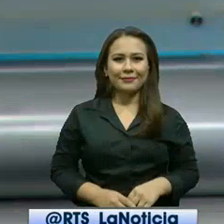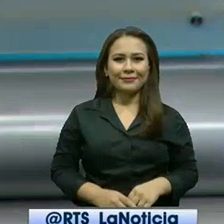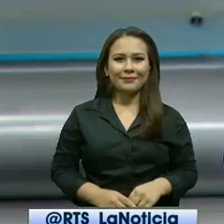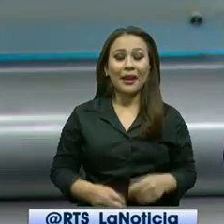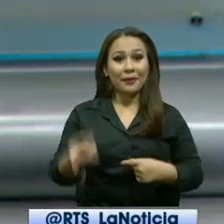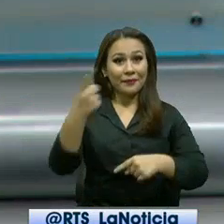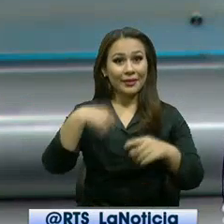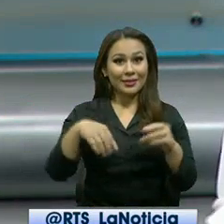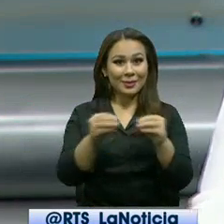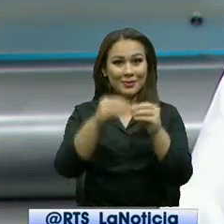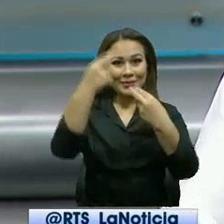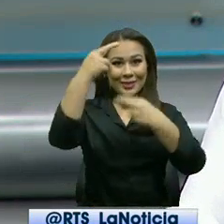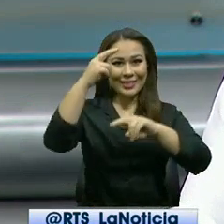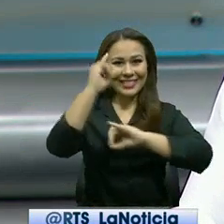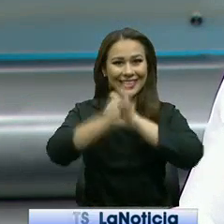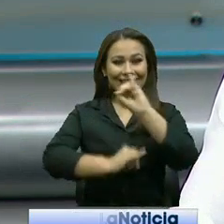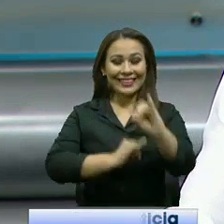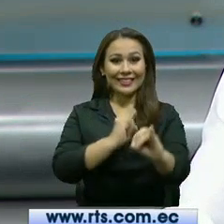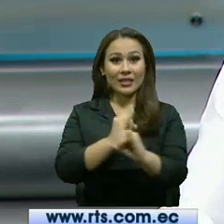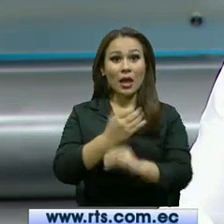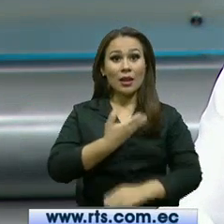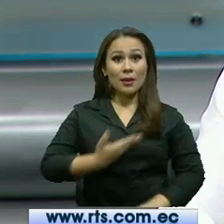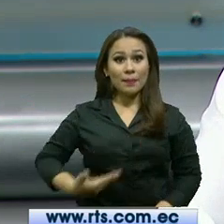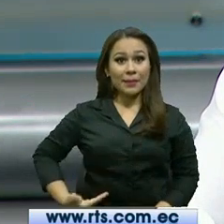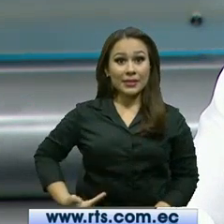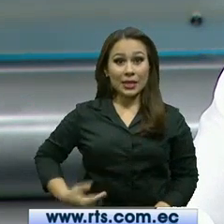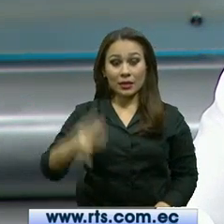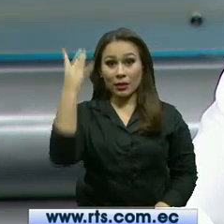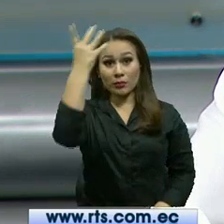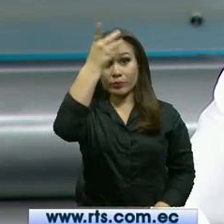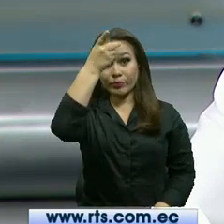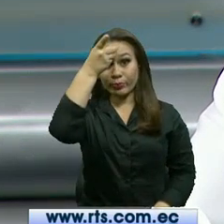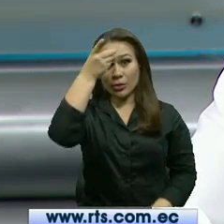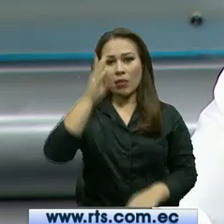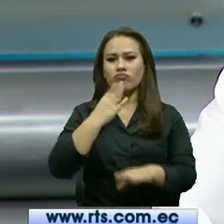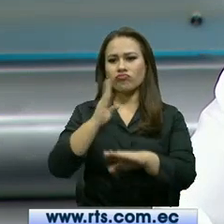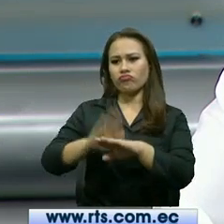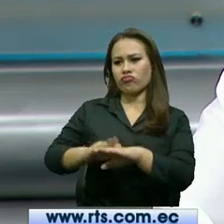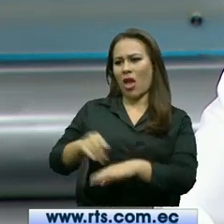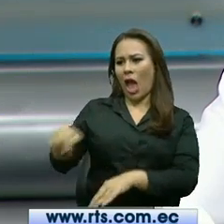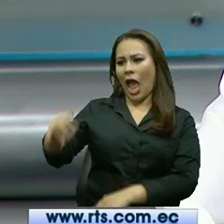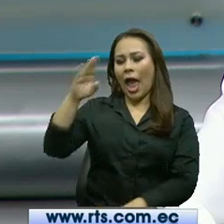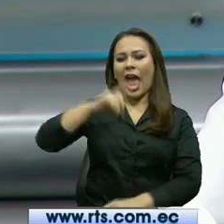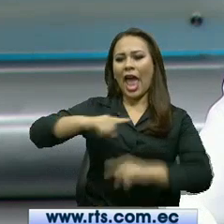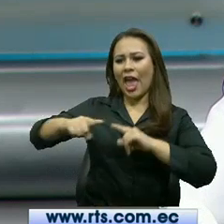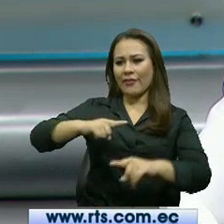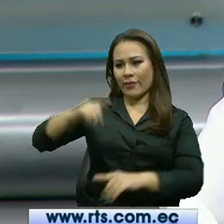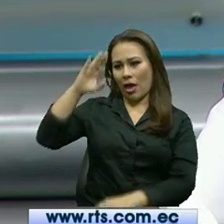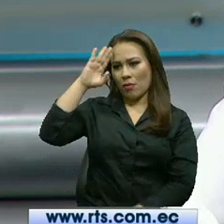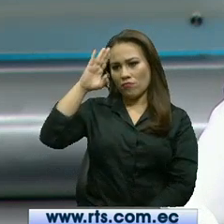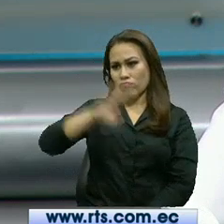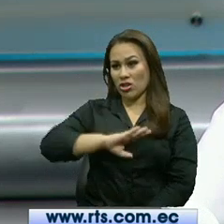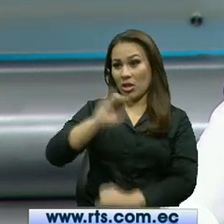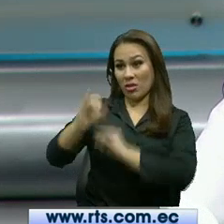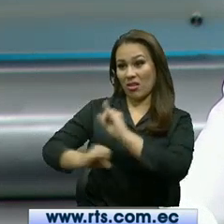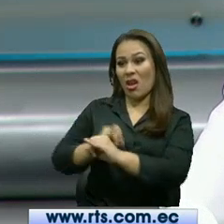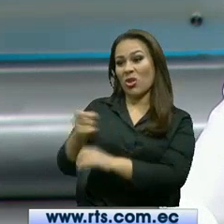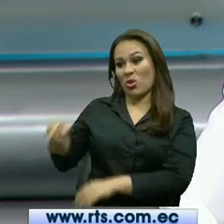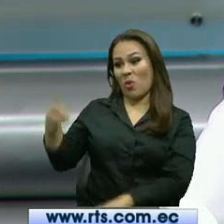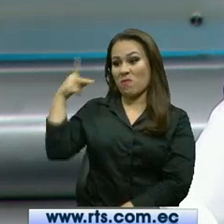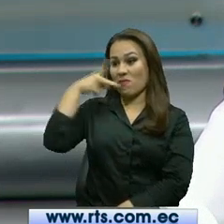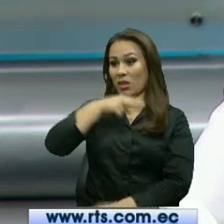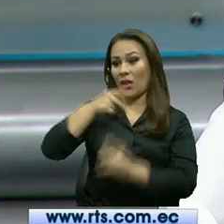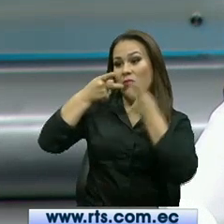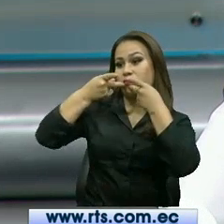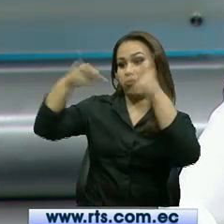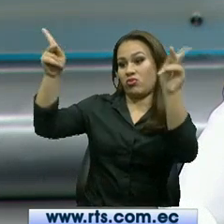De regreso con noticias internacionales, el presidente Donald Trump acusó a James Comey de mentir y filtrar información a la prensa. Además,